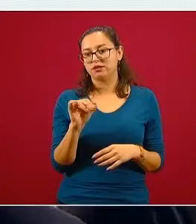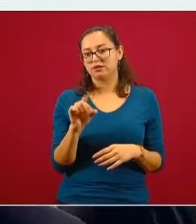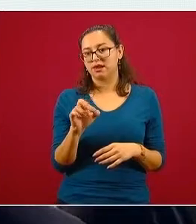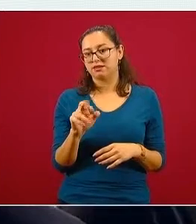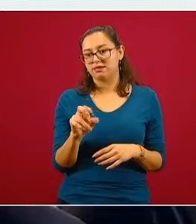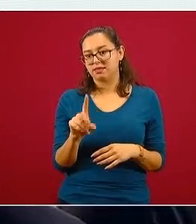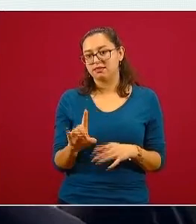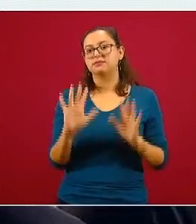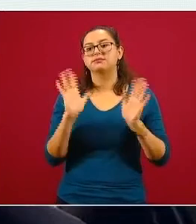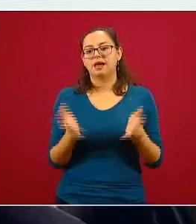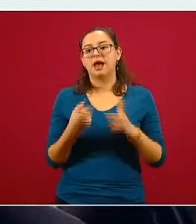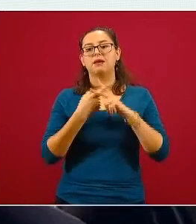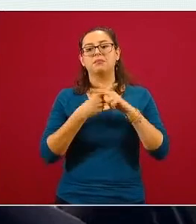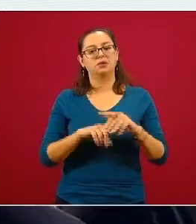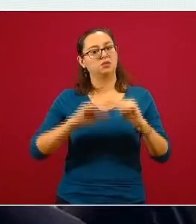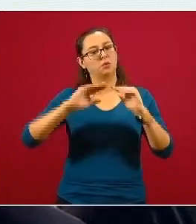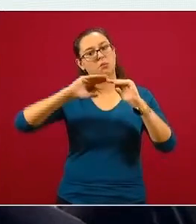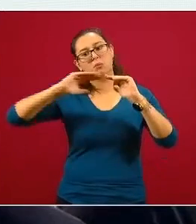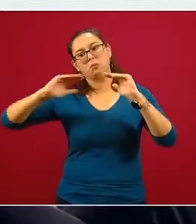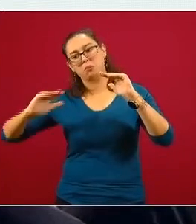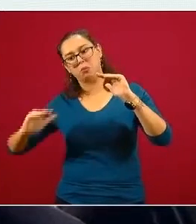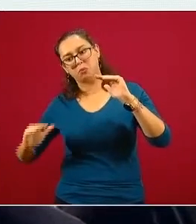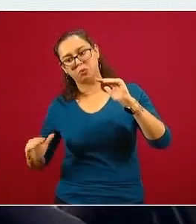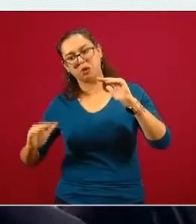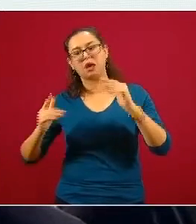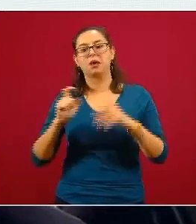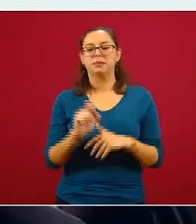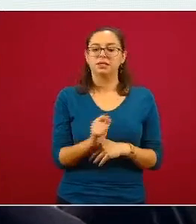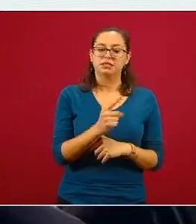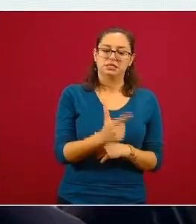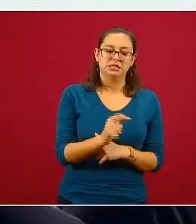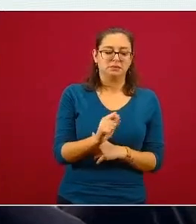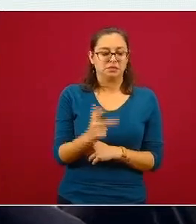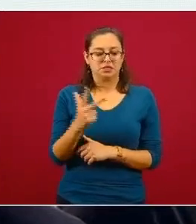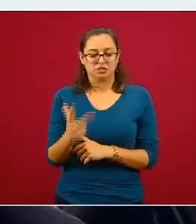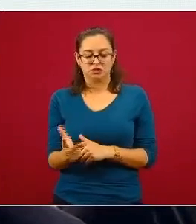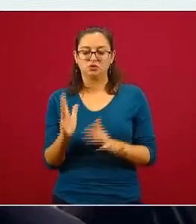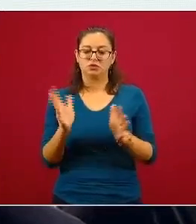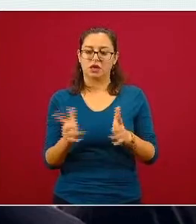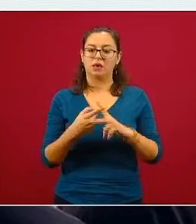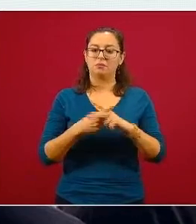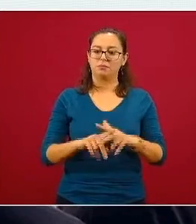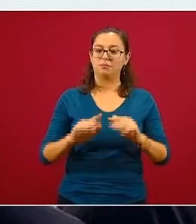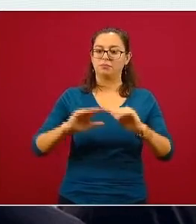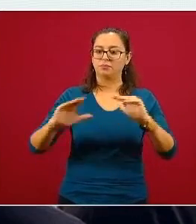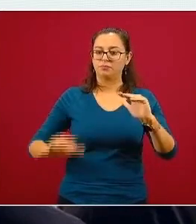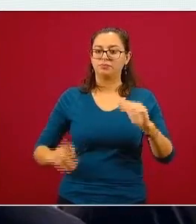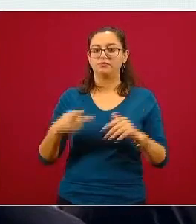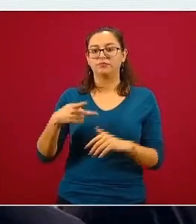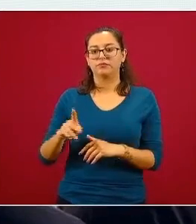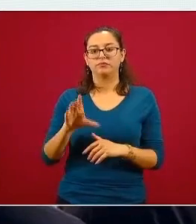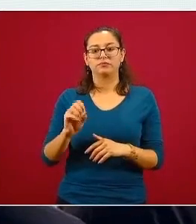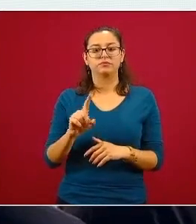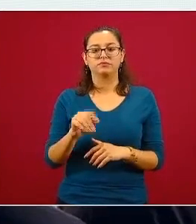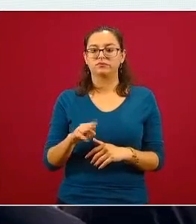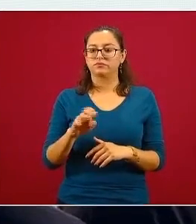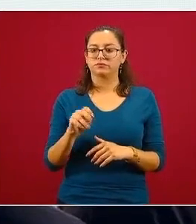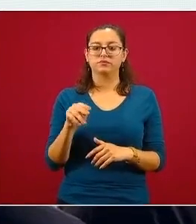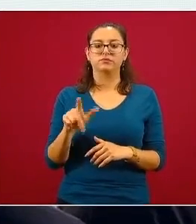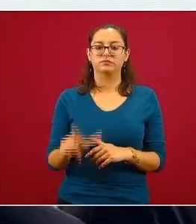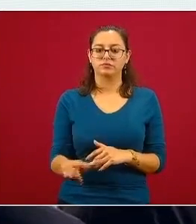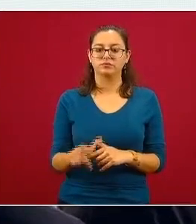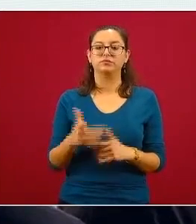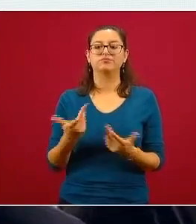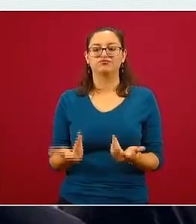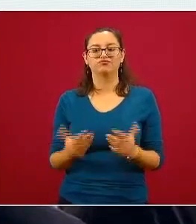tendencia descendente de un pico entre la 27 y la 28, pero veamos que Cozumel y Felipe Carrillo Puente